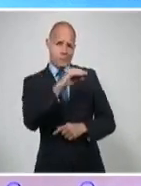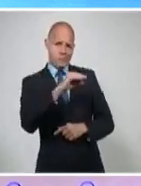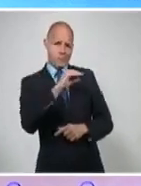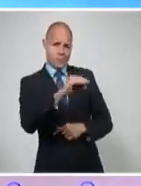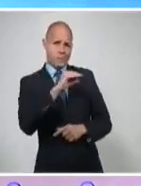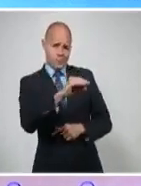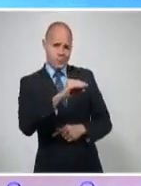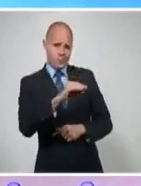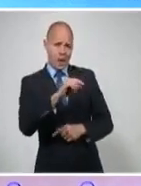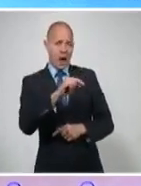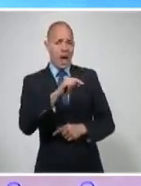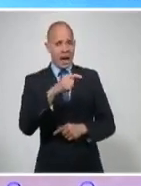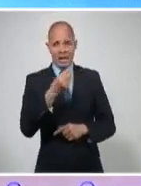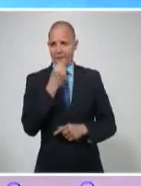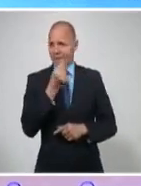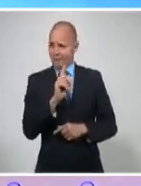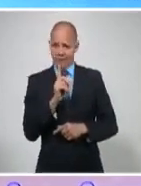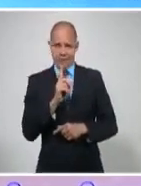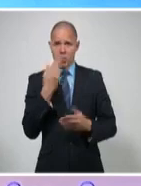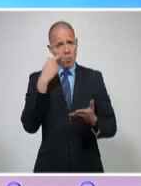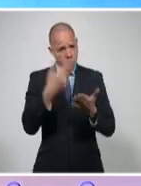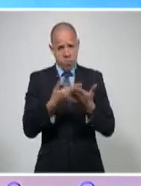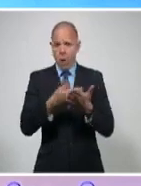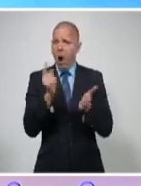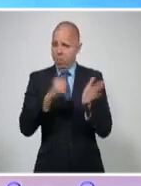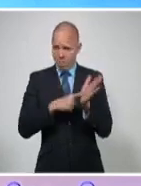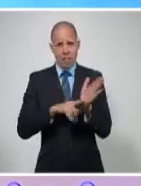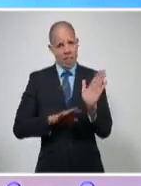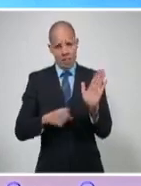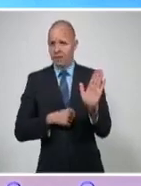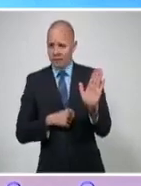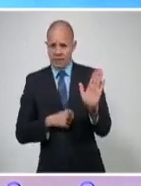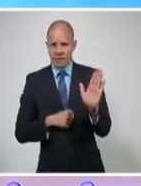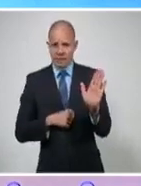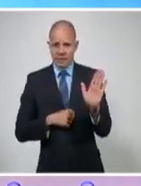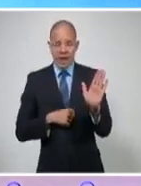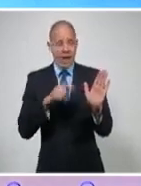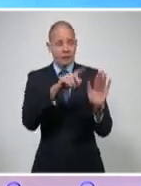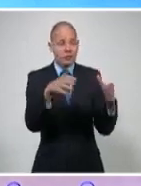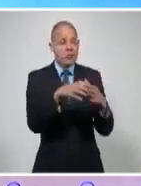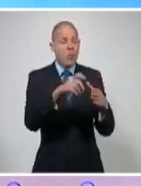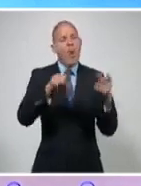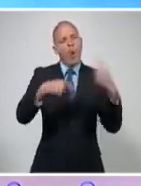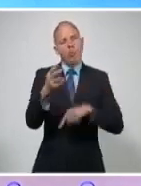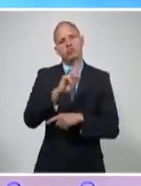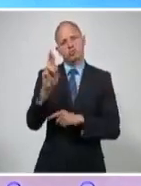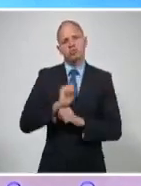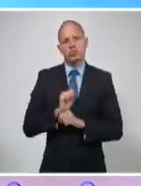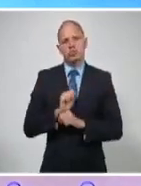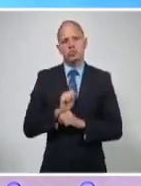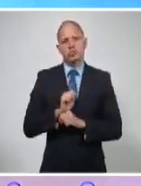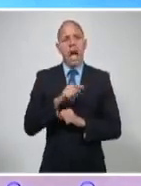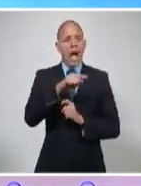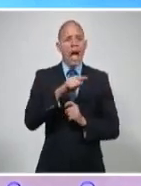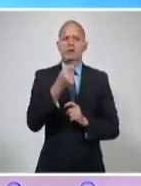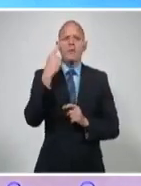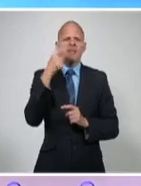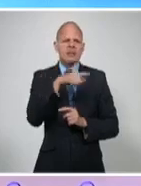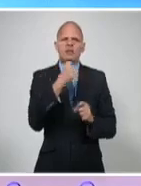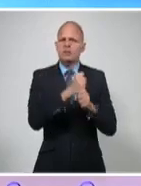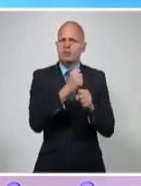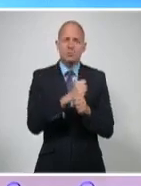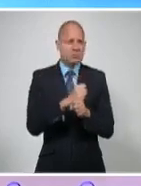que viene del gobierno de los Estados Unidos, que se dedica a la subversión en Cuba y que les llega, ya sea de forma más directa o indirecta, a